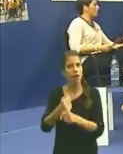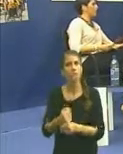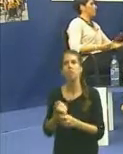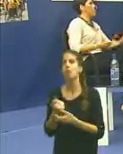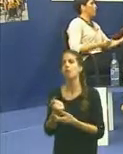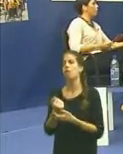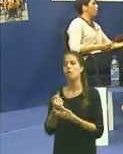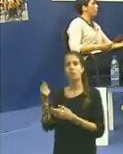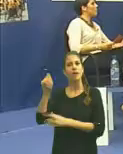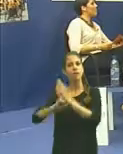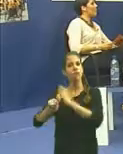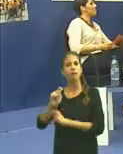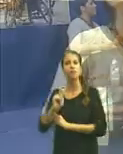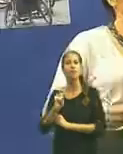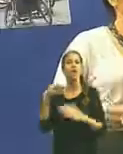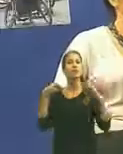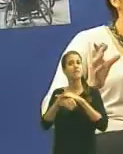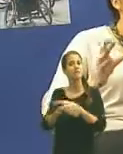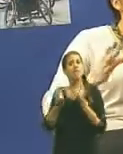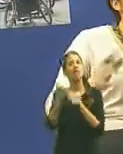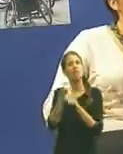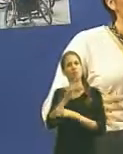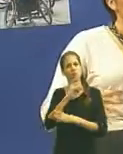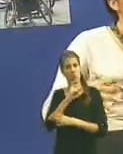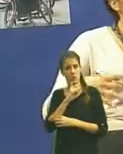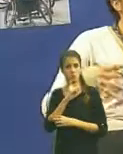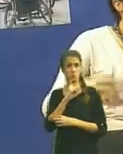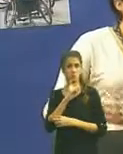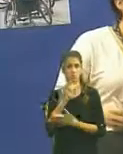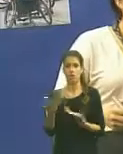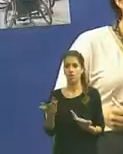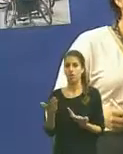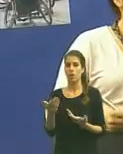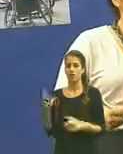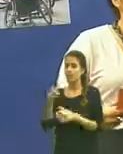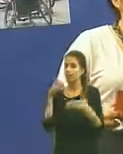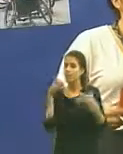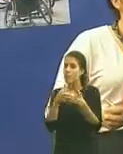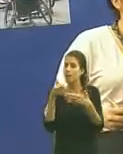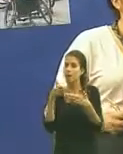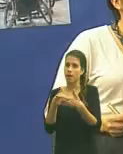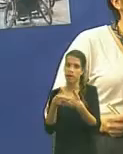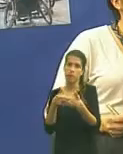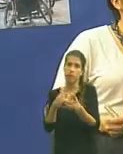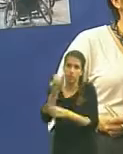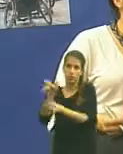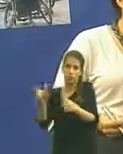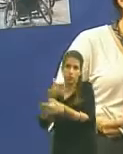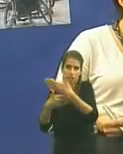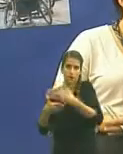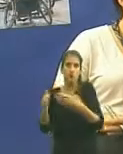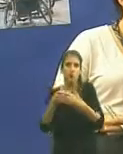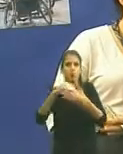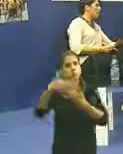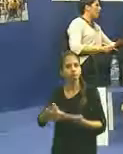ecuestres o desde AFTEC, cómo trabajan la accesibilidad? ¿Realmente esto puede favorecer a eliminar esas barreras que se puedan encontrar las personas